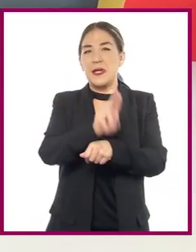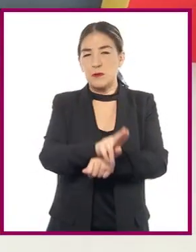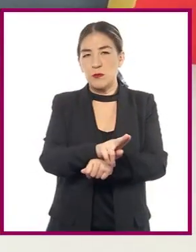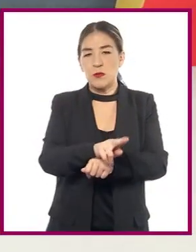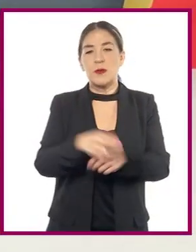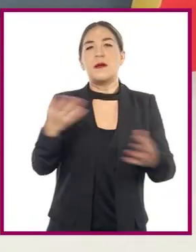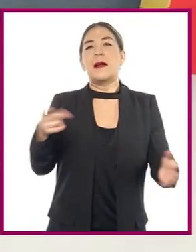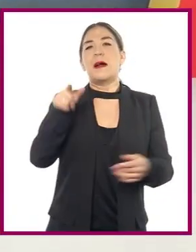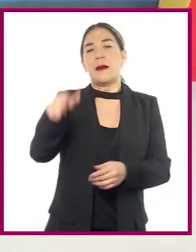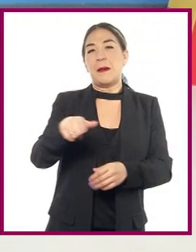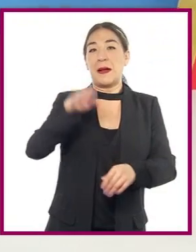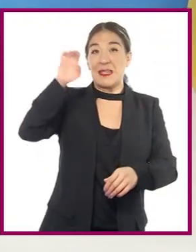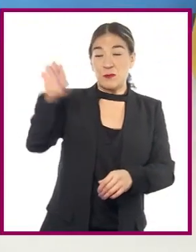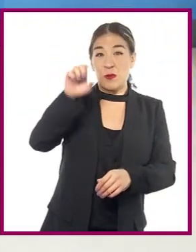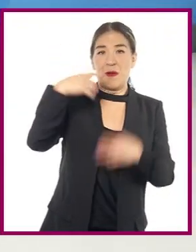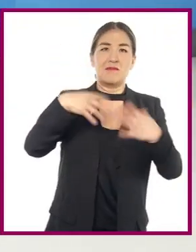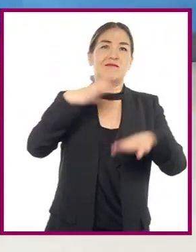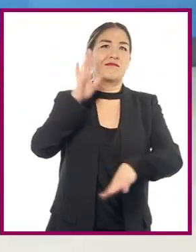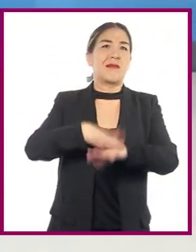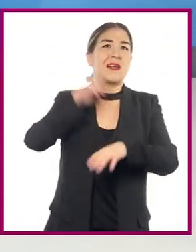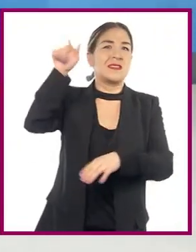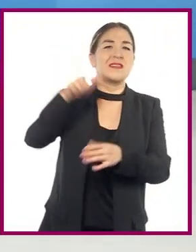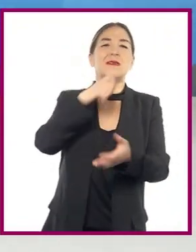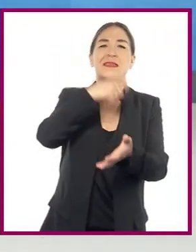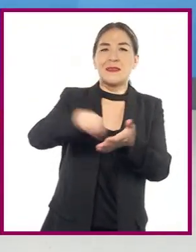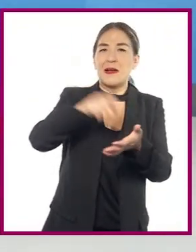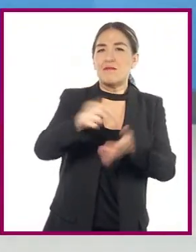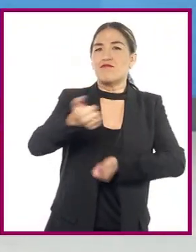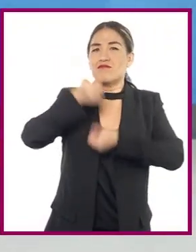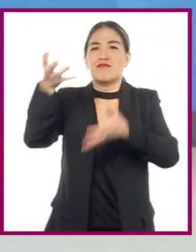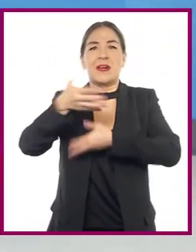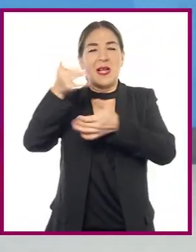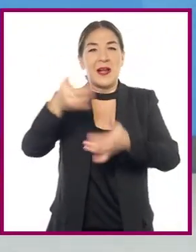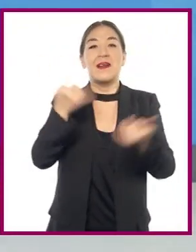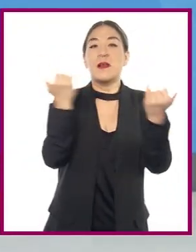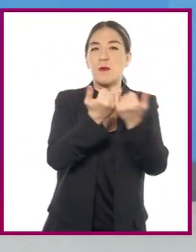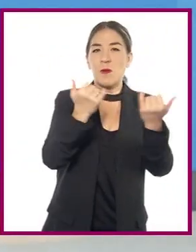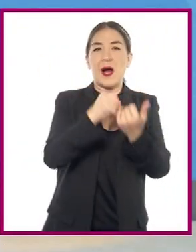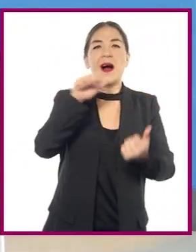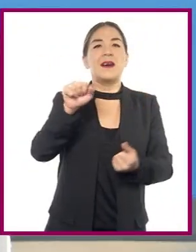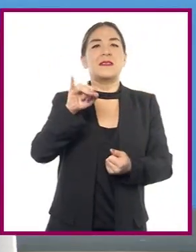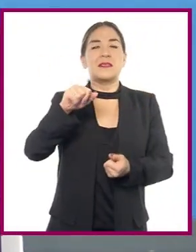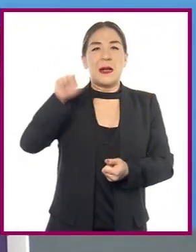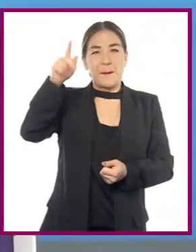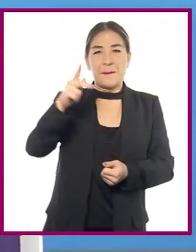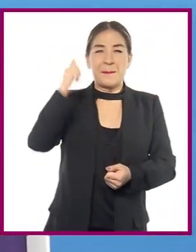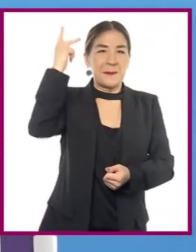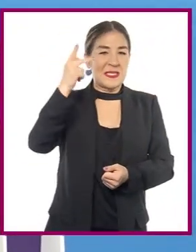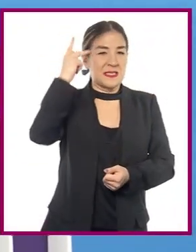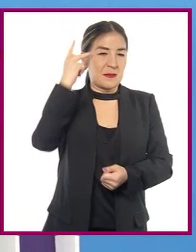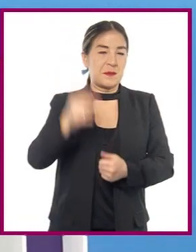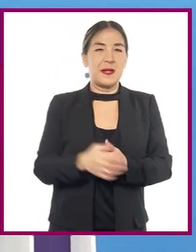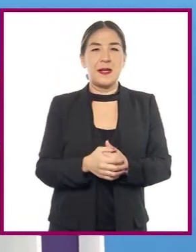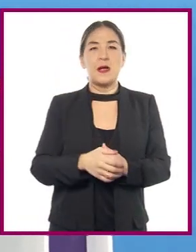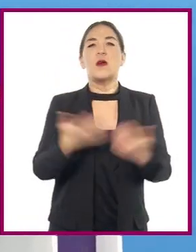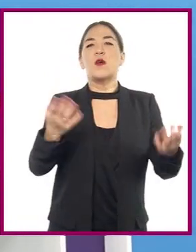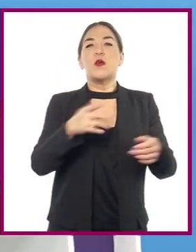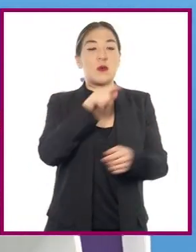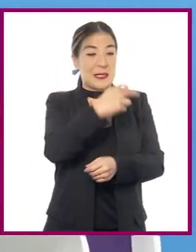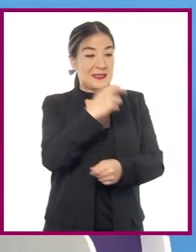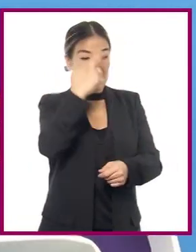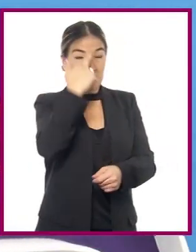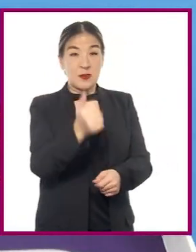muy estimadas en Europa, e igualmente lo son en el Asia por los príncipes mahometanos, a causa del color